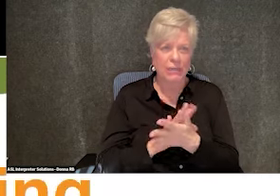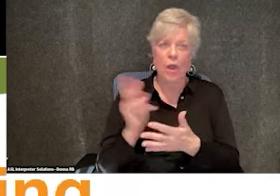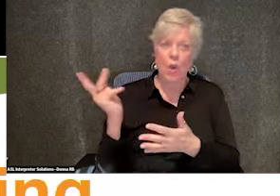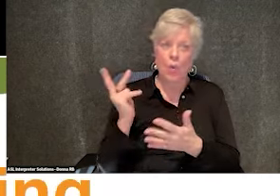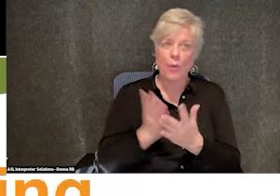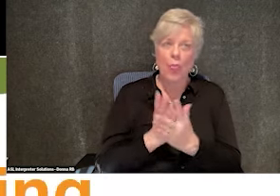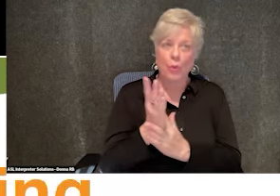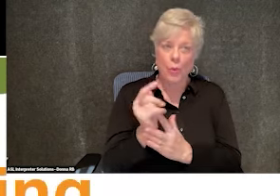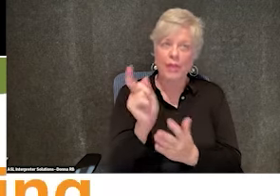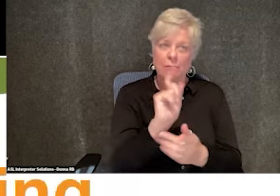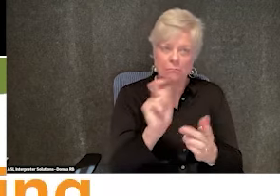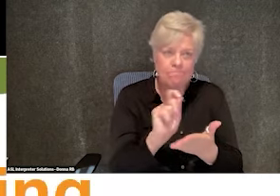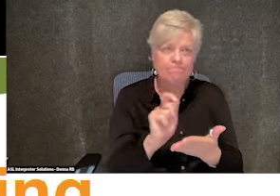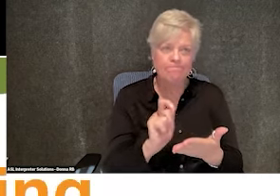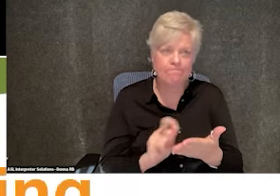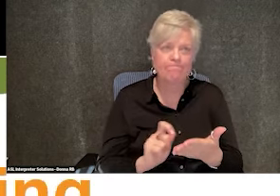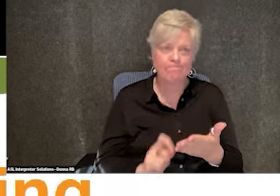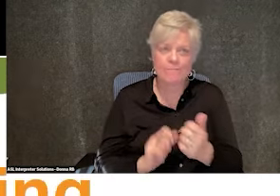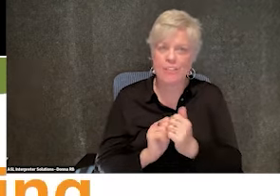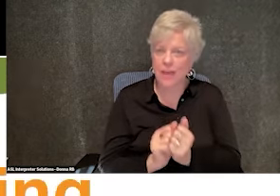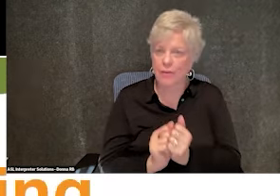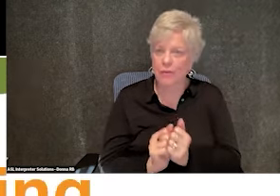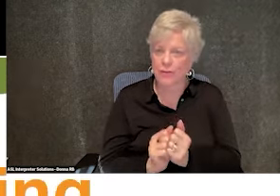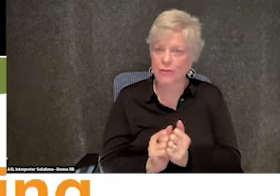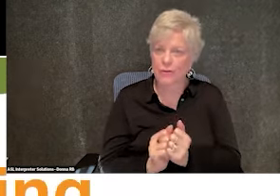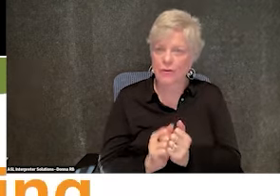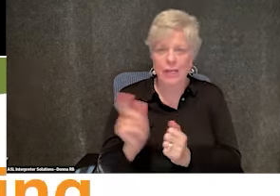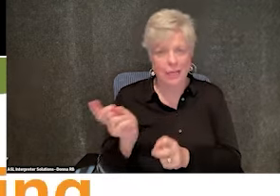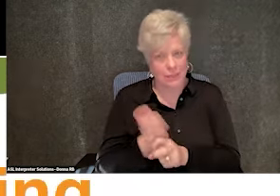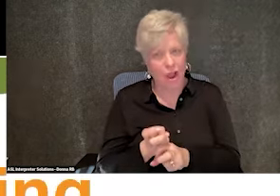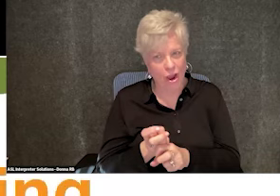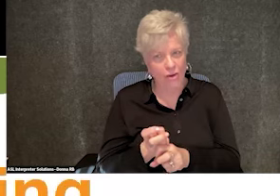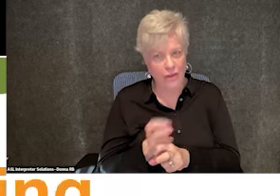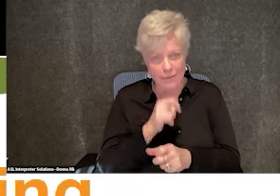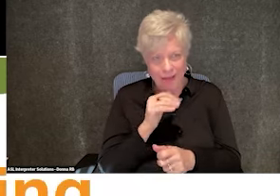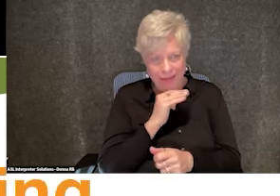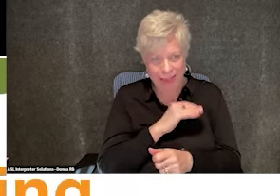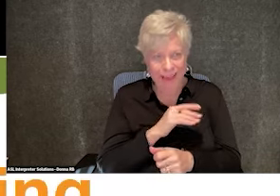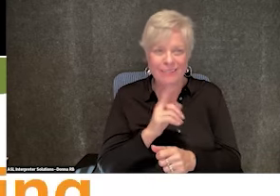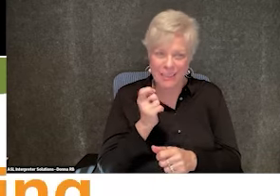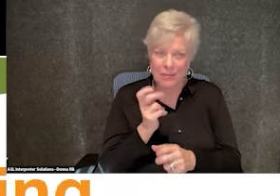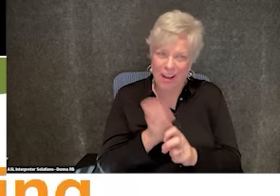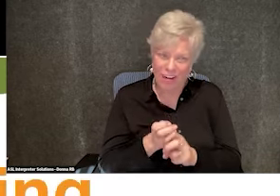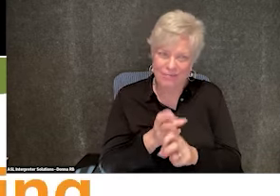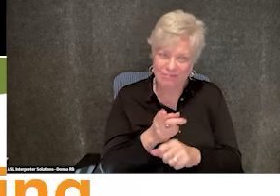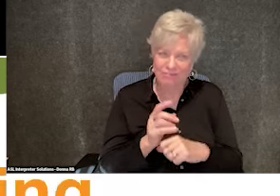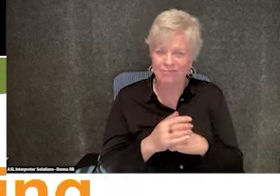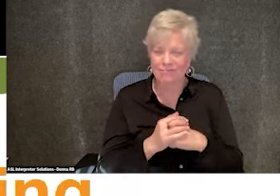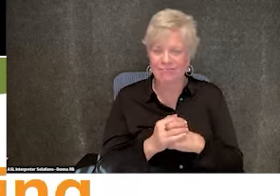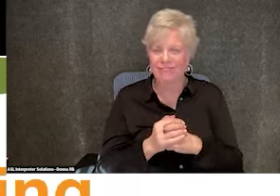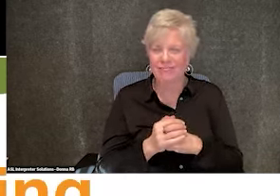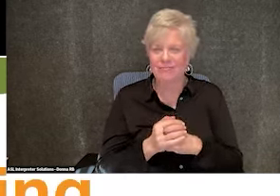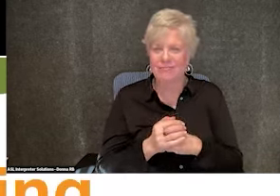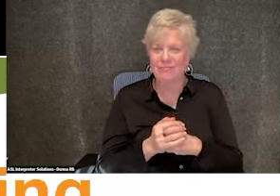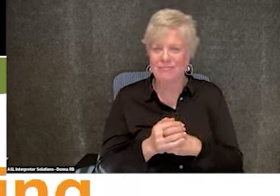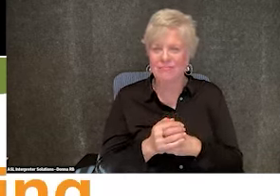Pero por lo menos yo tuve ayuda de mi tío para eso. Fue divertido hacer. No sé qué